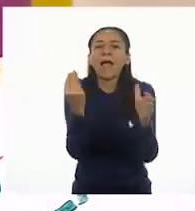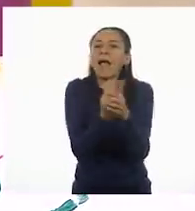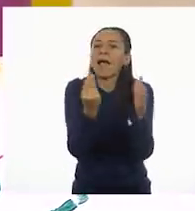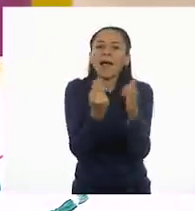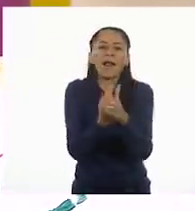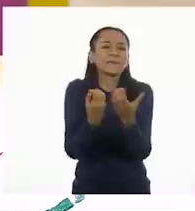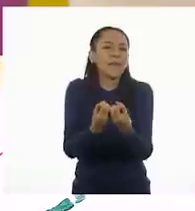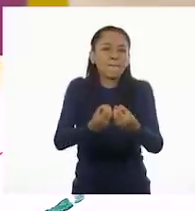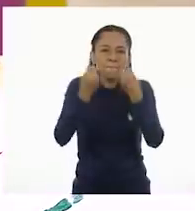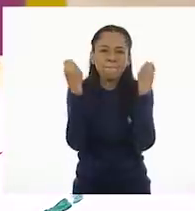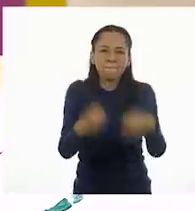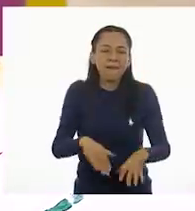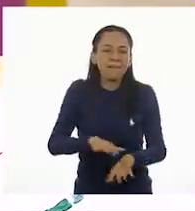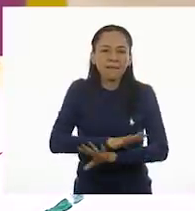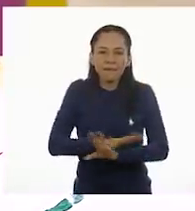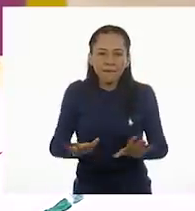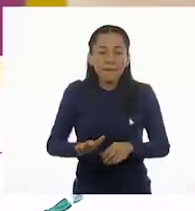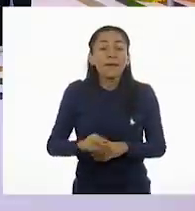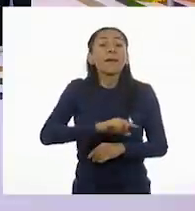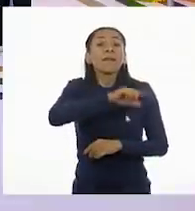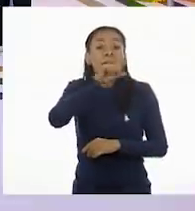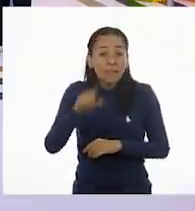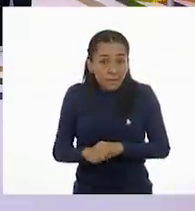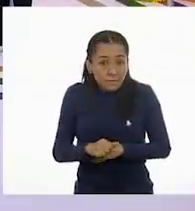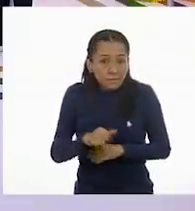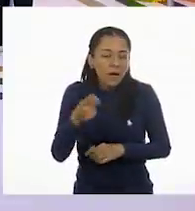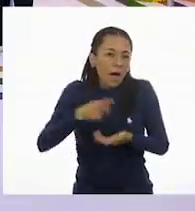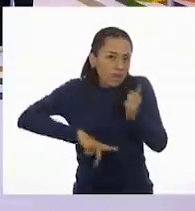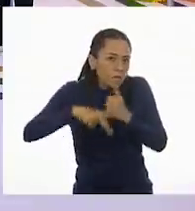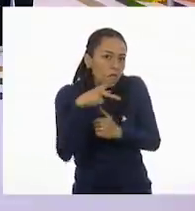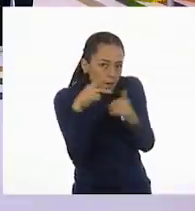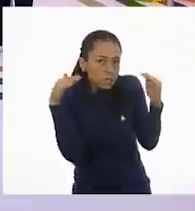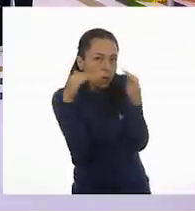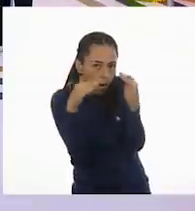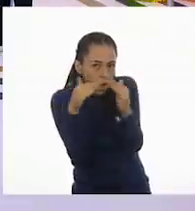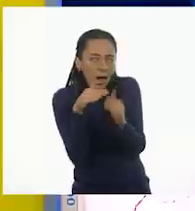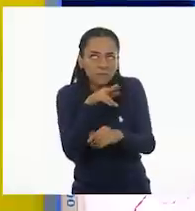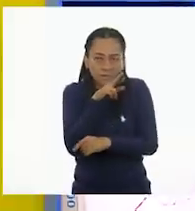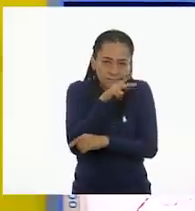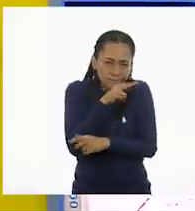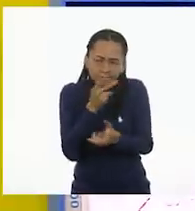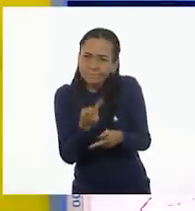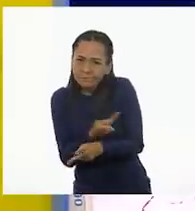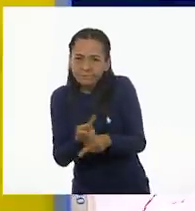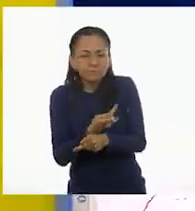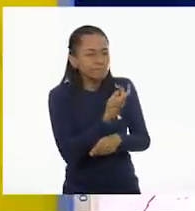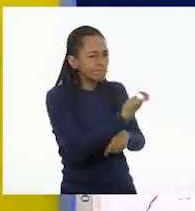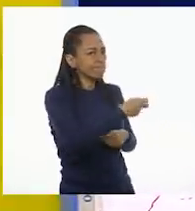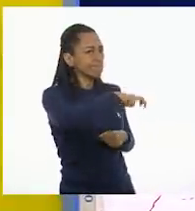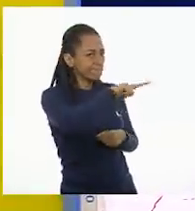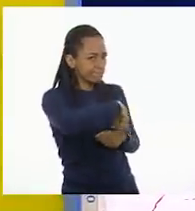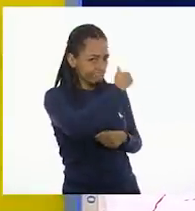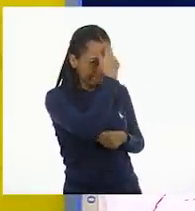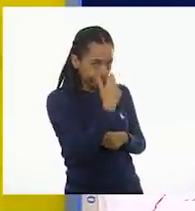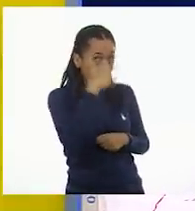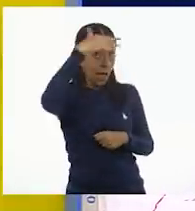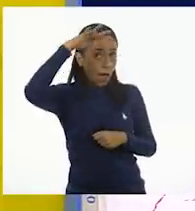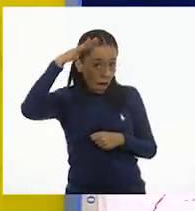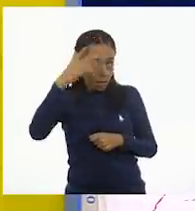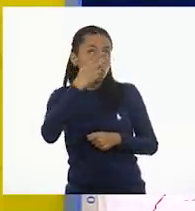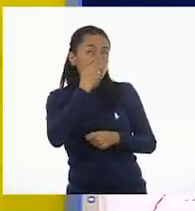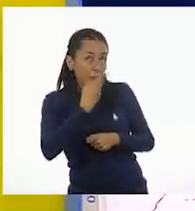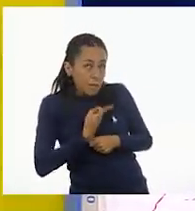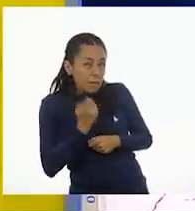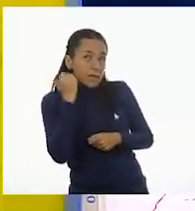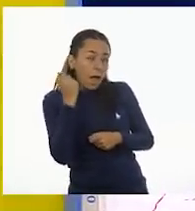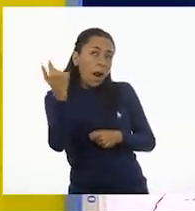su casa. Cierto. Cierto, totalmente cierto, Pepe. Decidir no escuchar a un adulto que nos quiere cuidar y enseñar